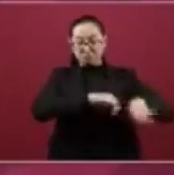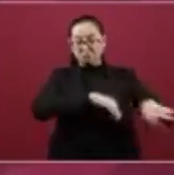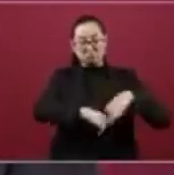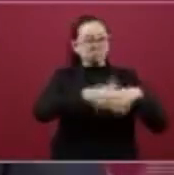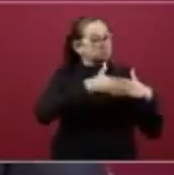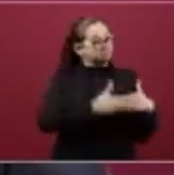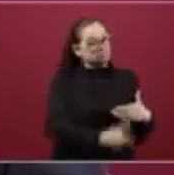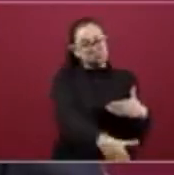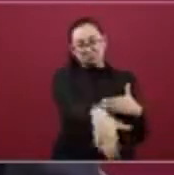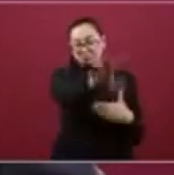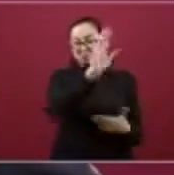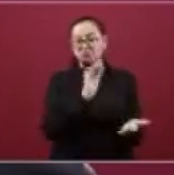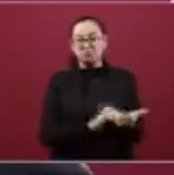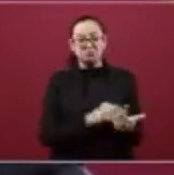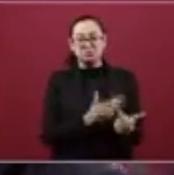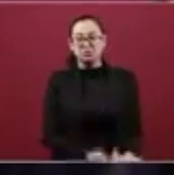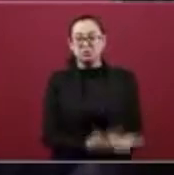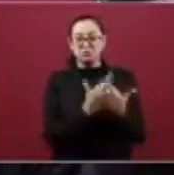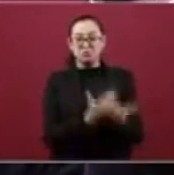Entonces,